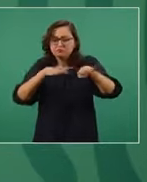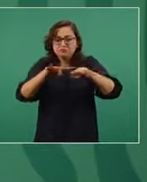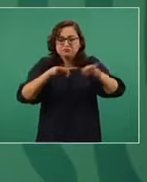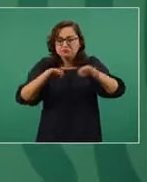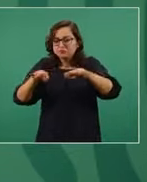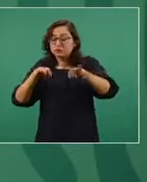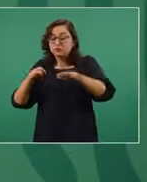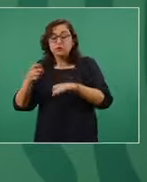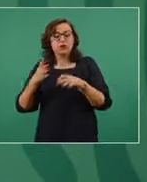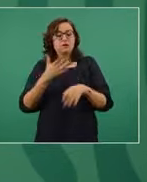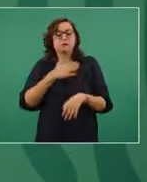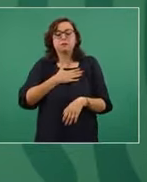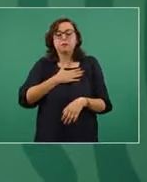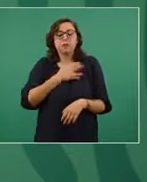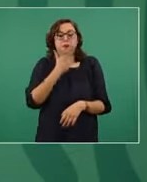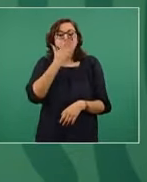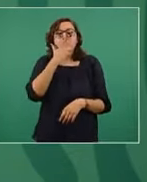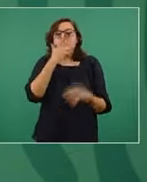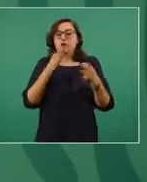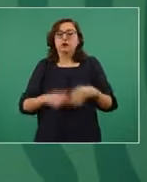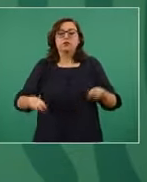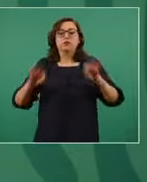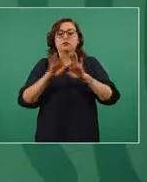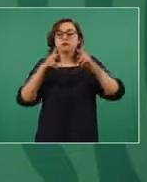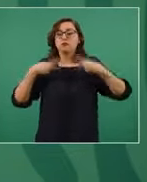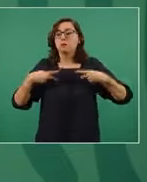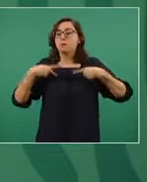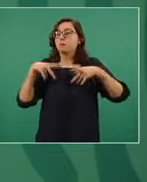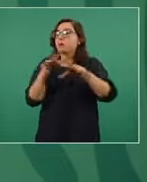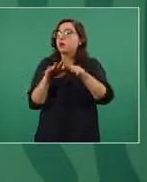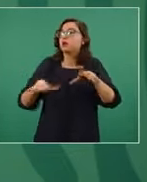pueblo, los sentimientos del pueblo.